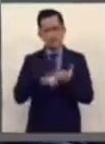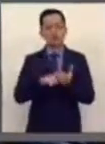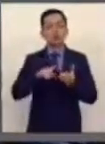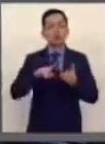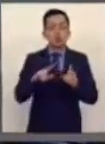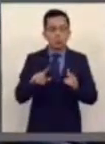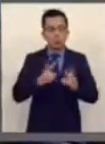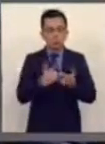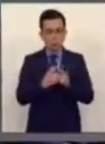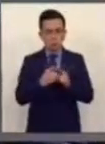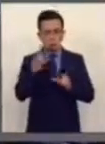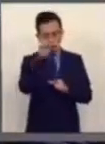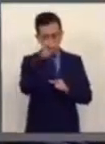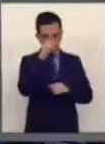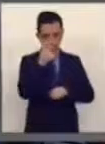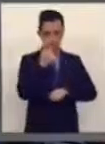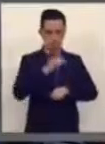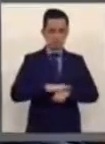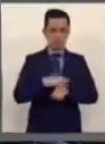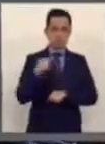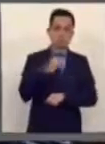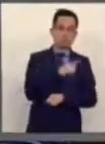de Administración de Pemex y CFE.